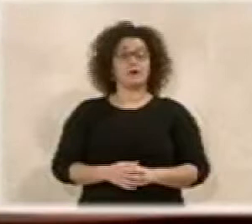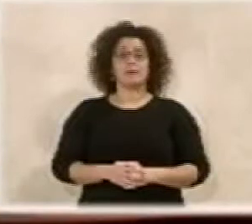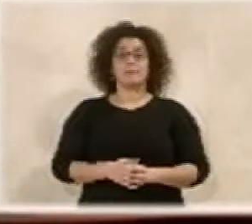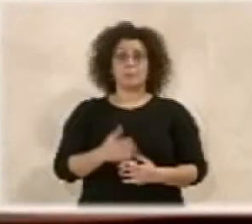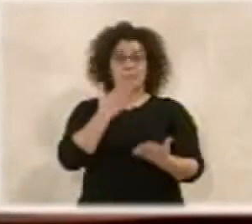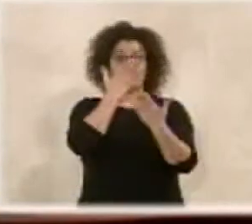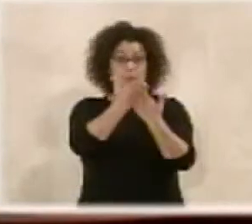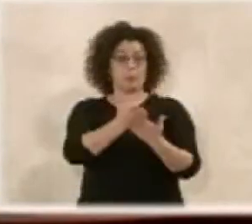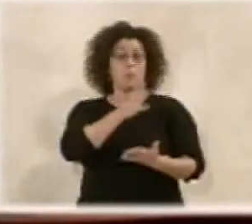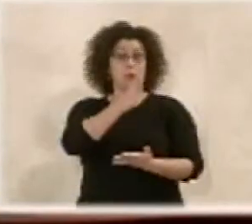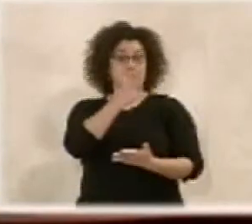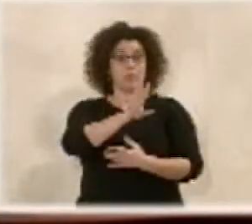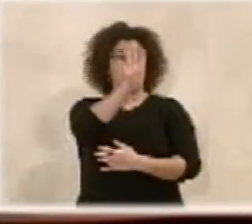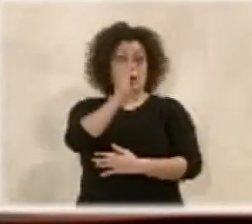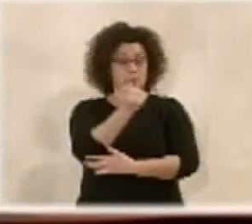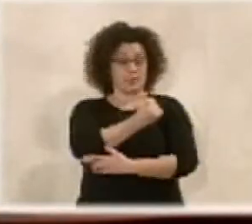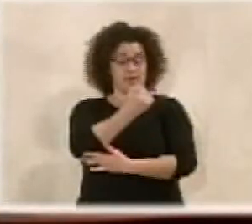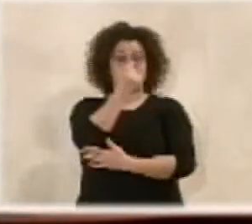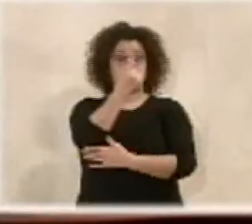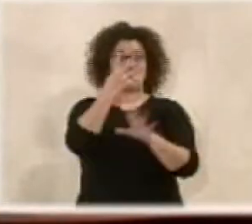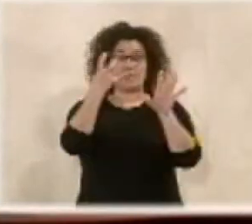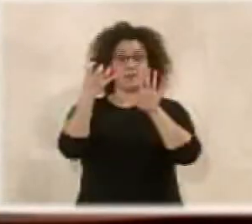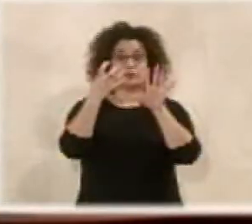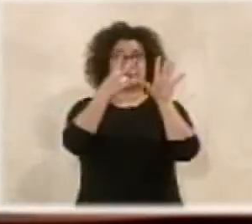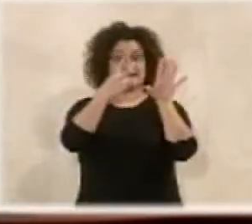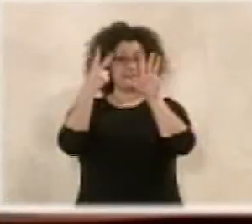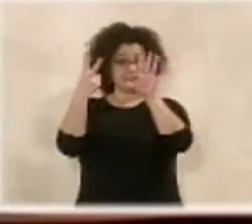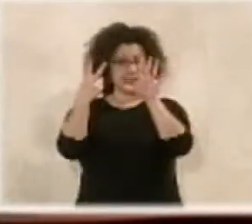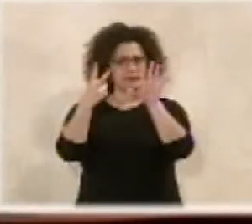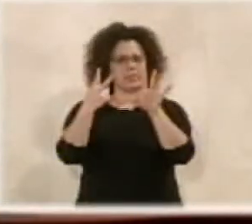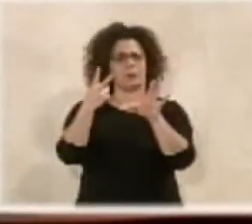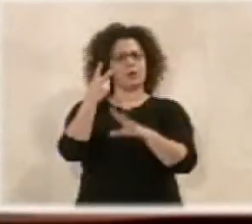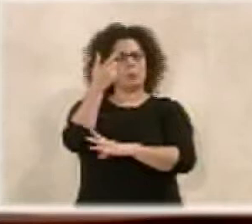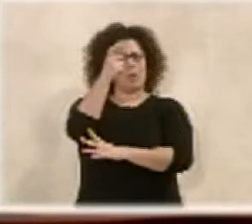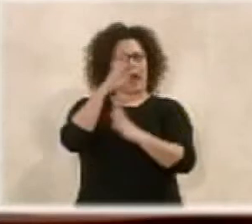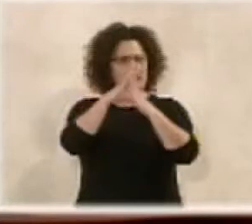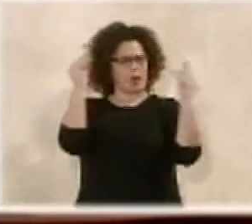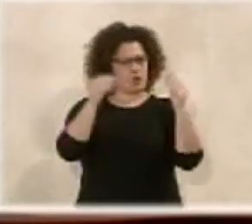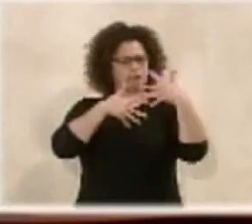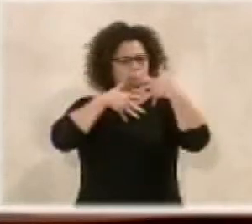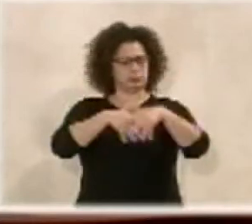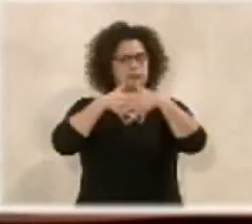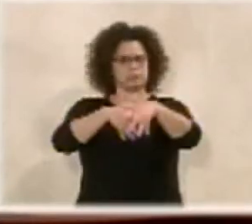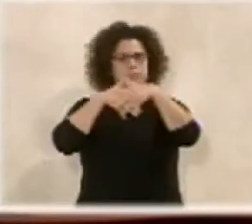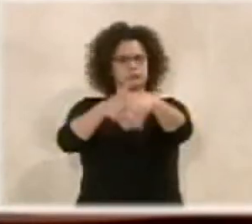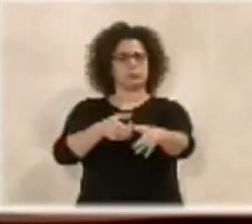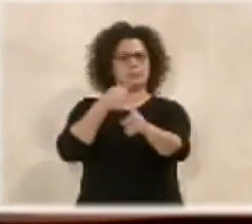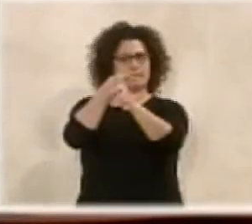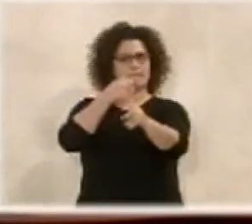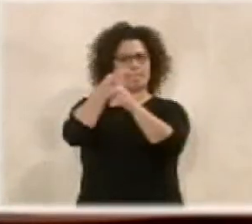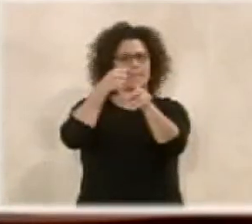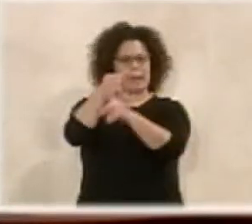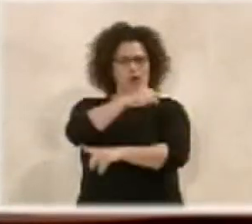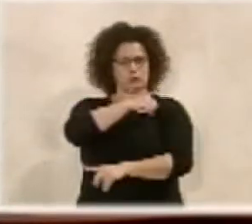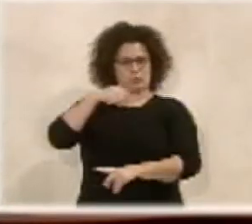Exposición de motivos. El 4 de diciembre de 1977 el pueblo andaluz se echó a la calle para reivindicar la autonomía para